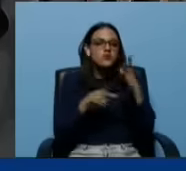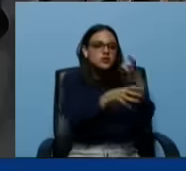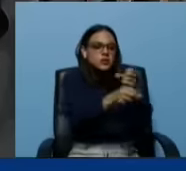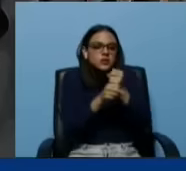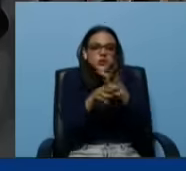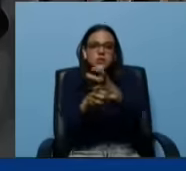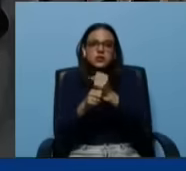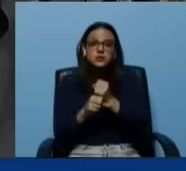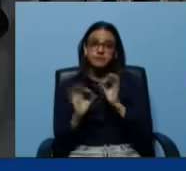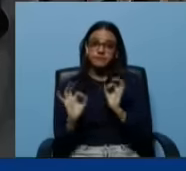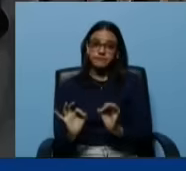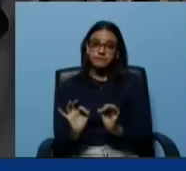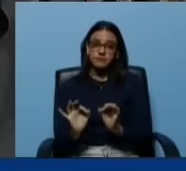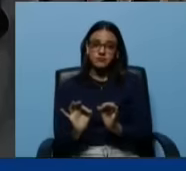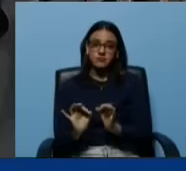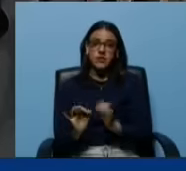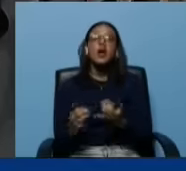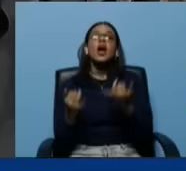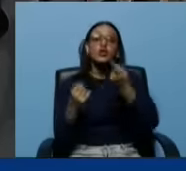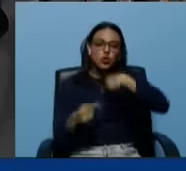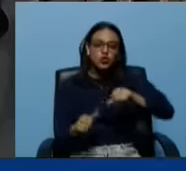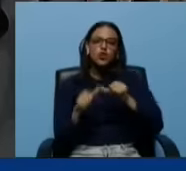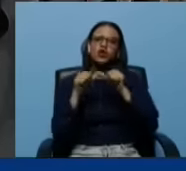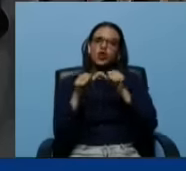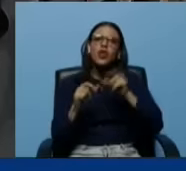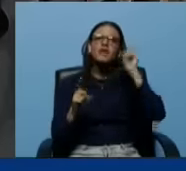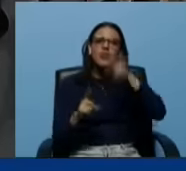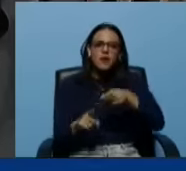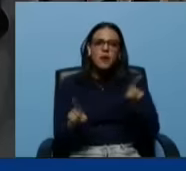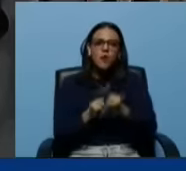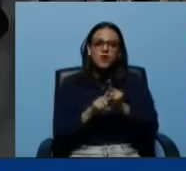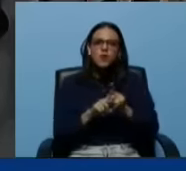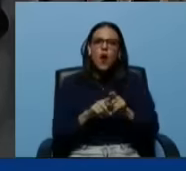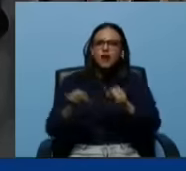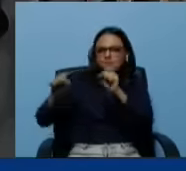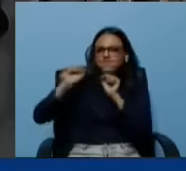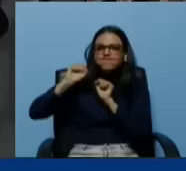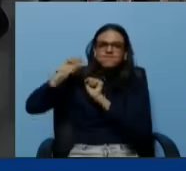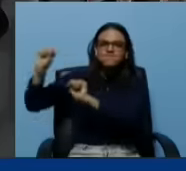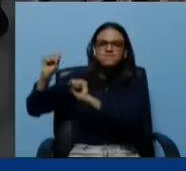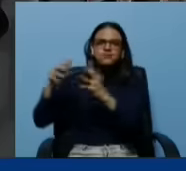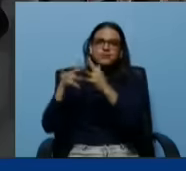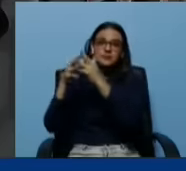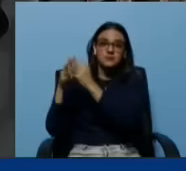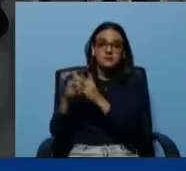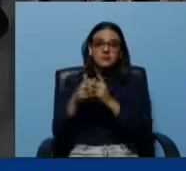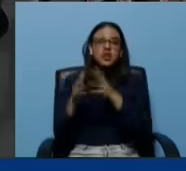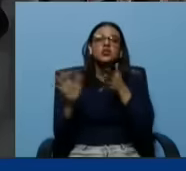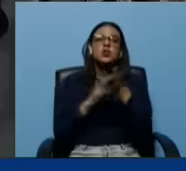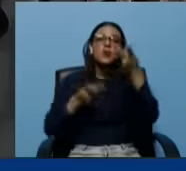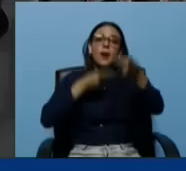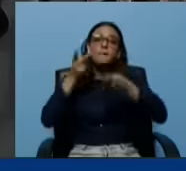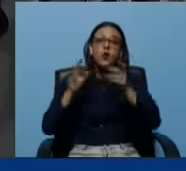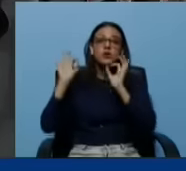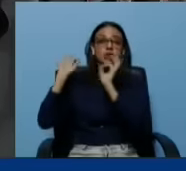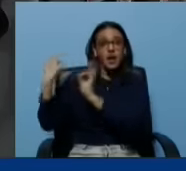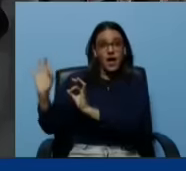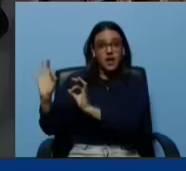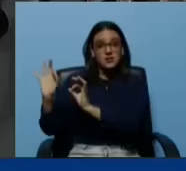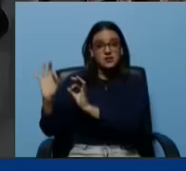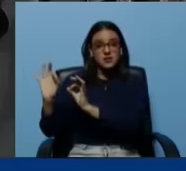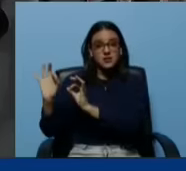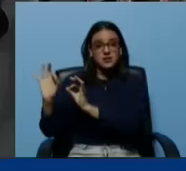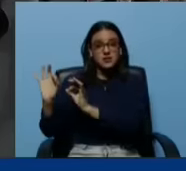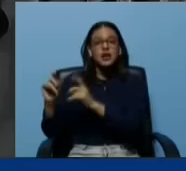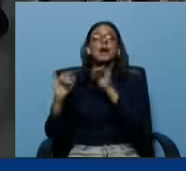Aún nos queda exorcizar a esas fuerzas de la política, esas fuerzas de